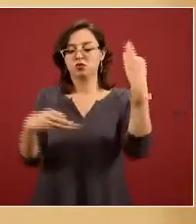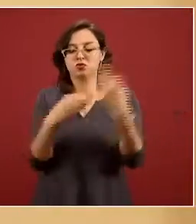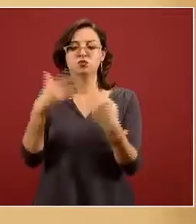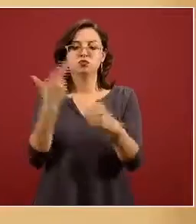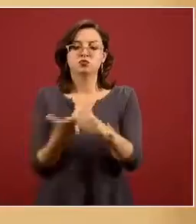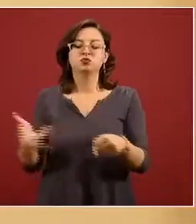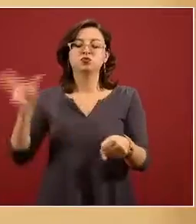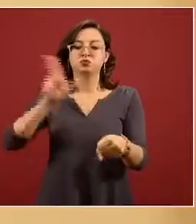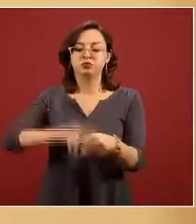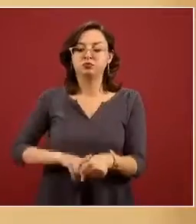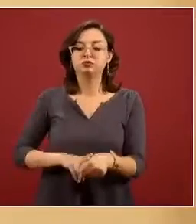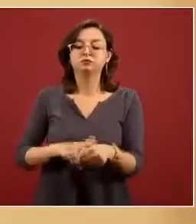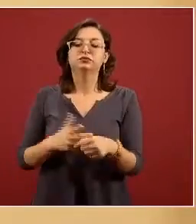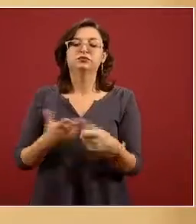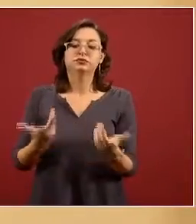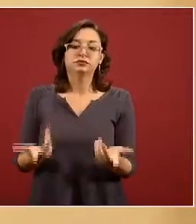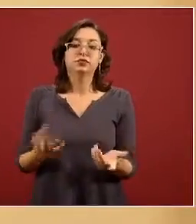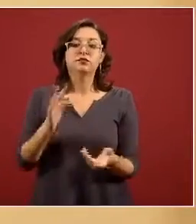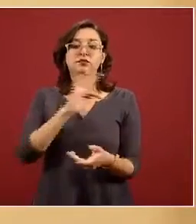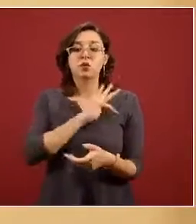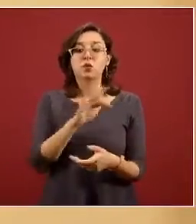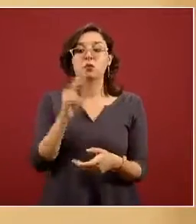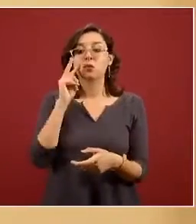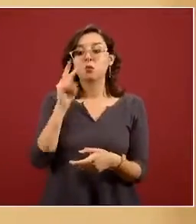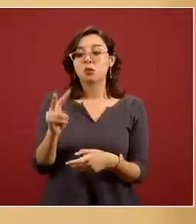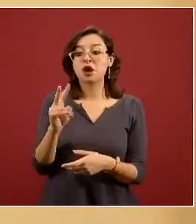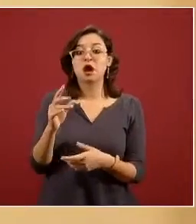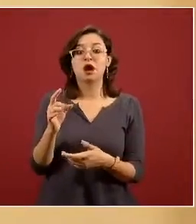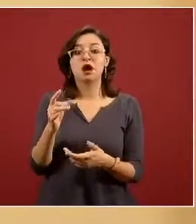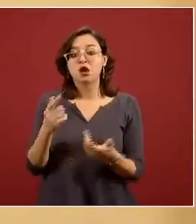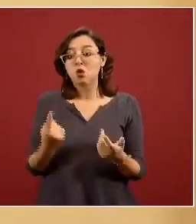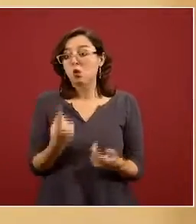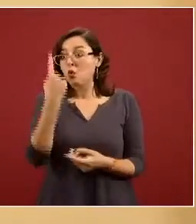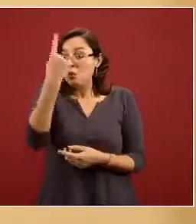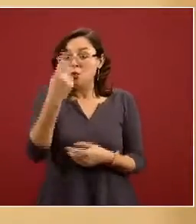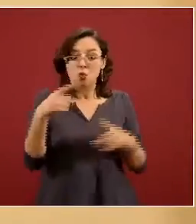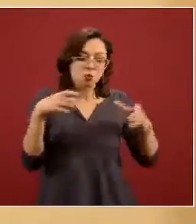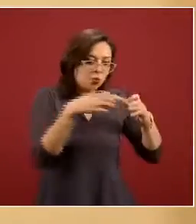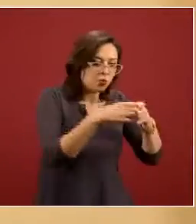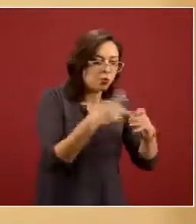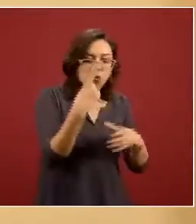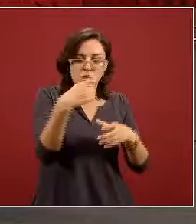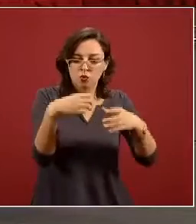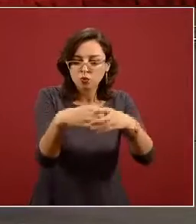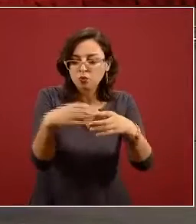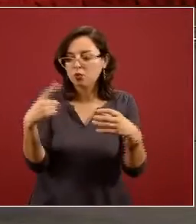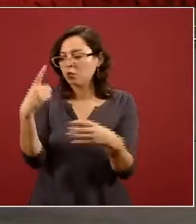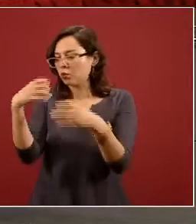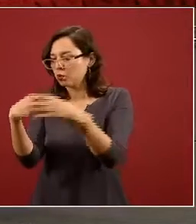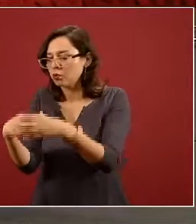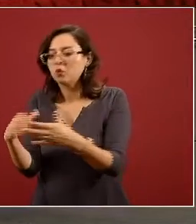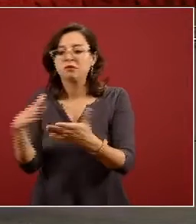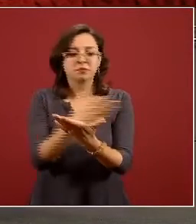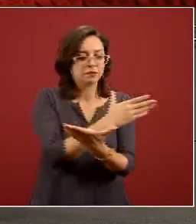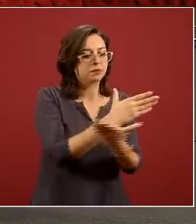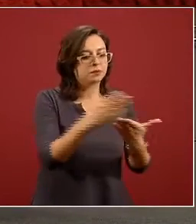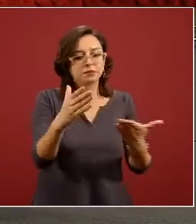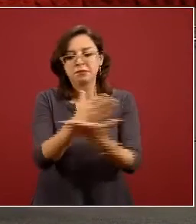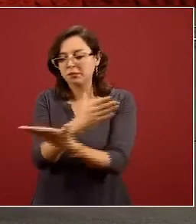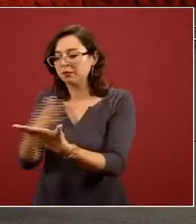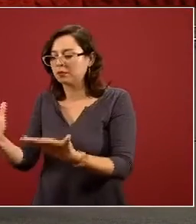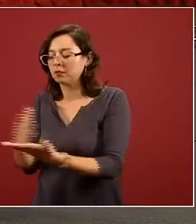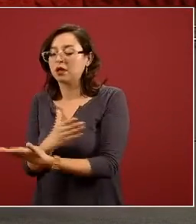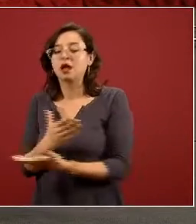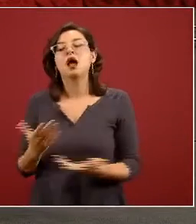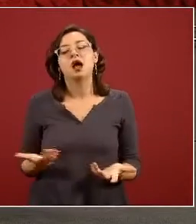ser diferente si en su momento nos enfocamos solamente en algún grupo en particular. Y eso también la red IRAG